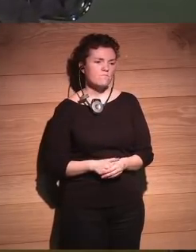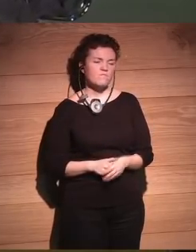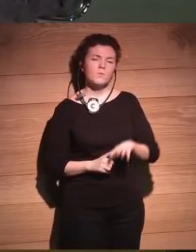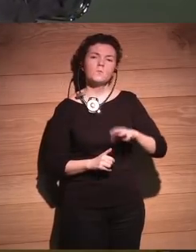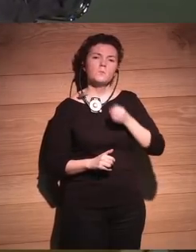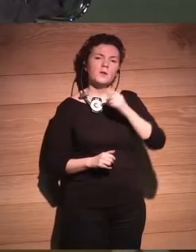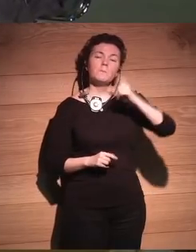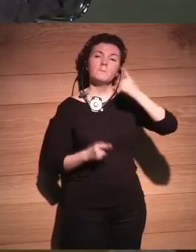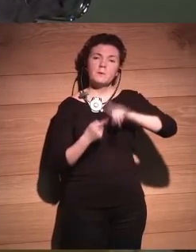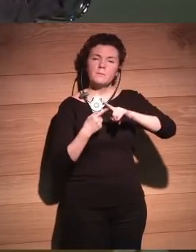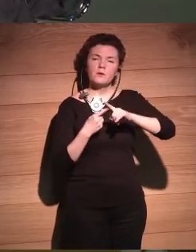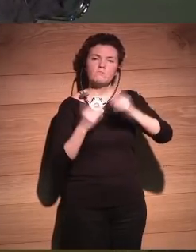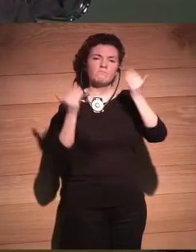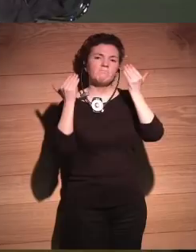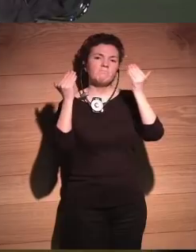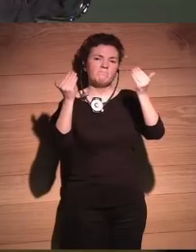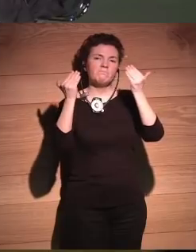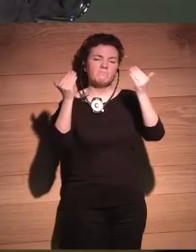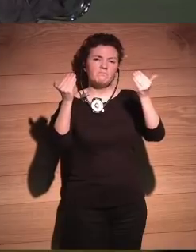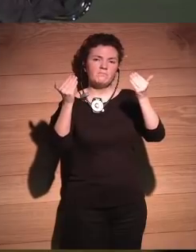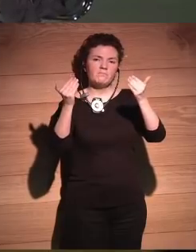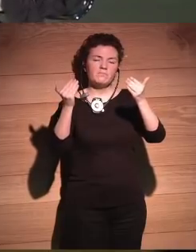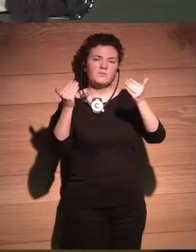Bueno, en primer lugar, enhorabuena